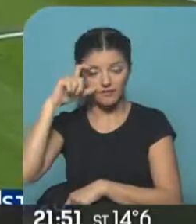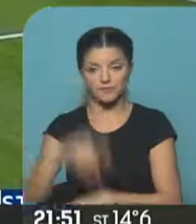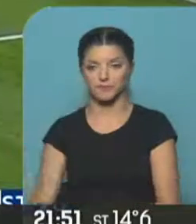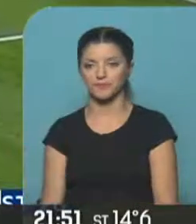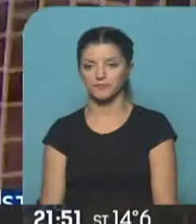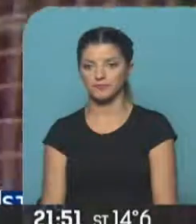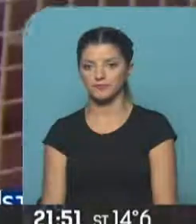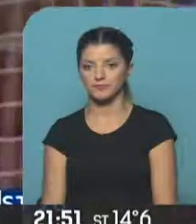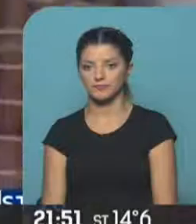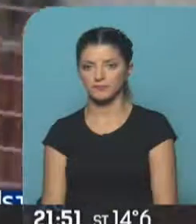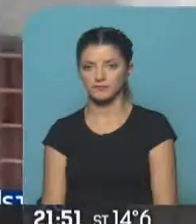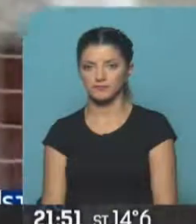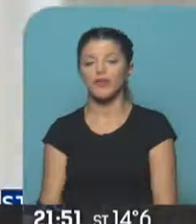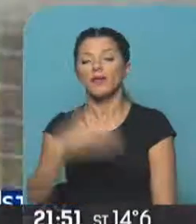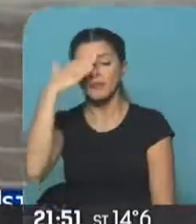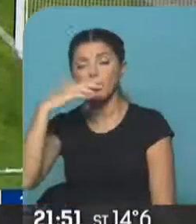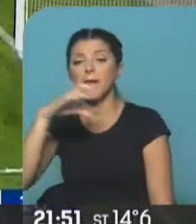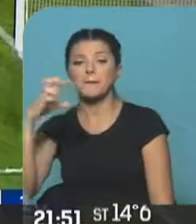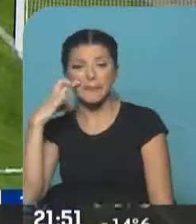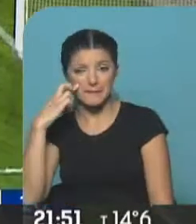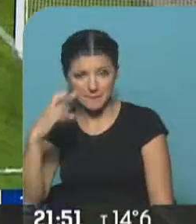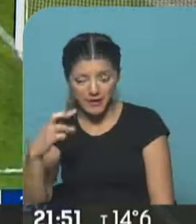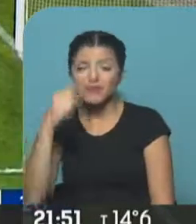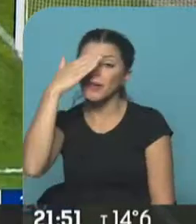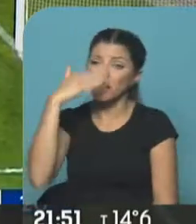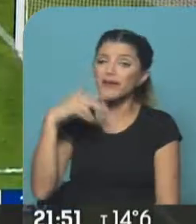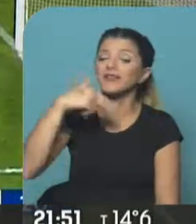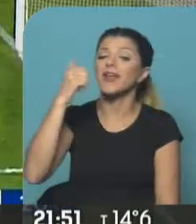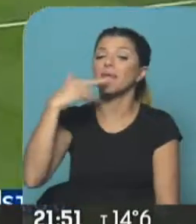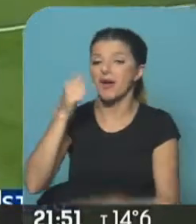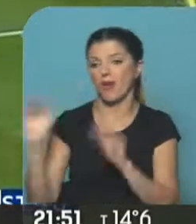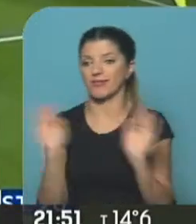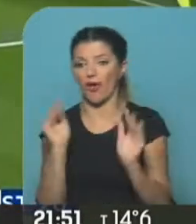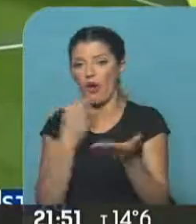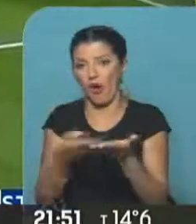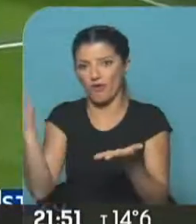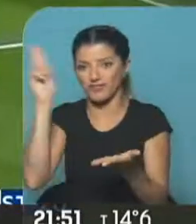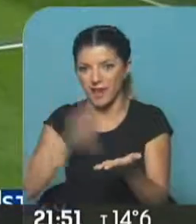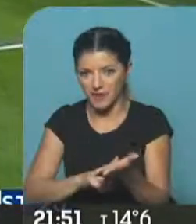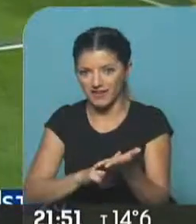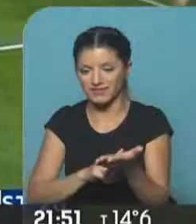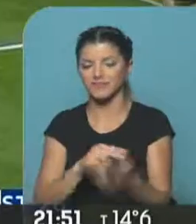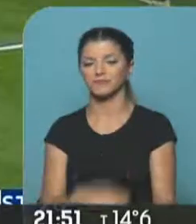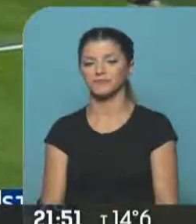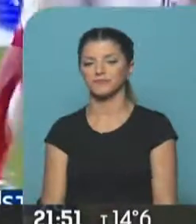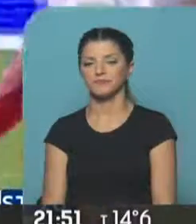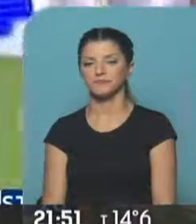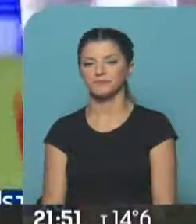del de Pipi. Otra vez Nico Navarro, el héroe de la jornada. Llegaba la oportunidad